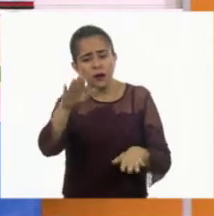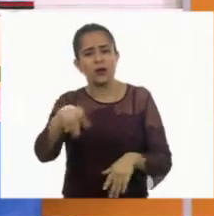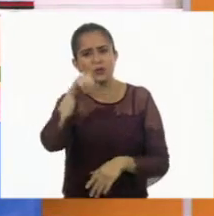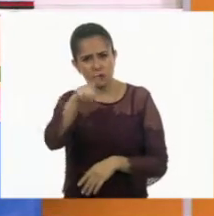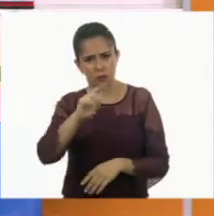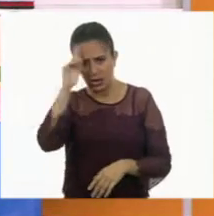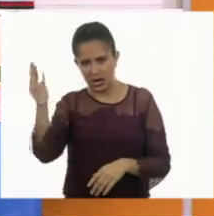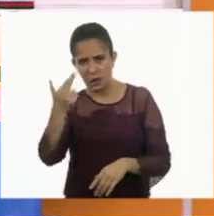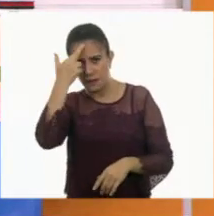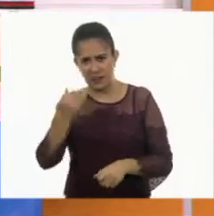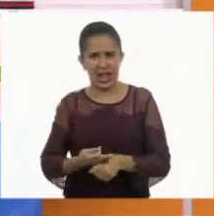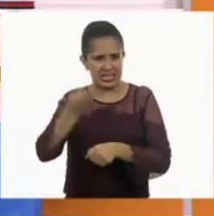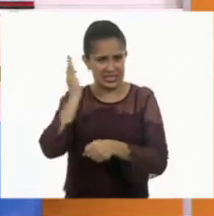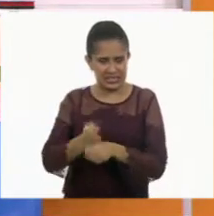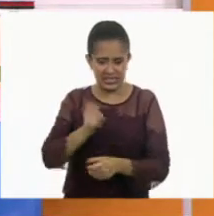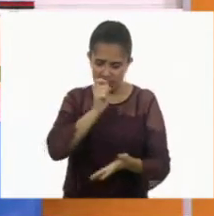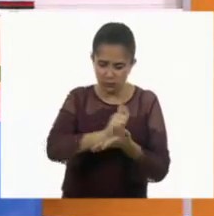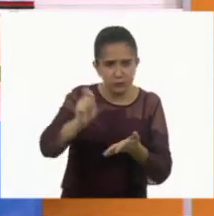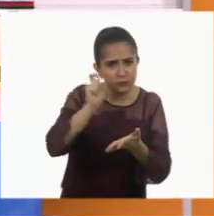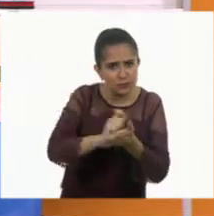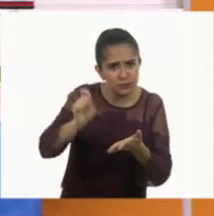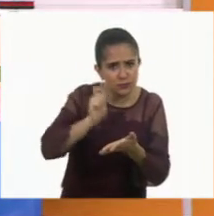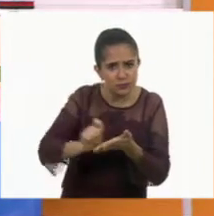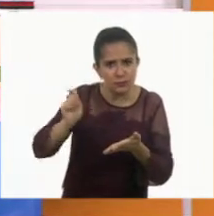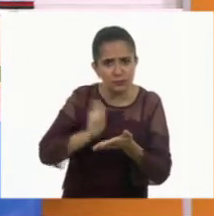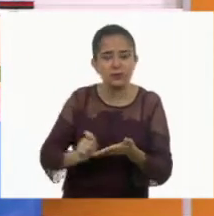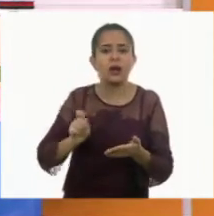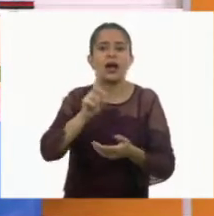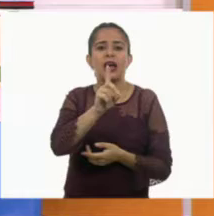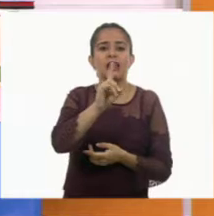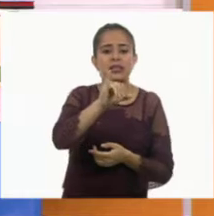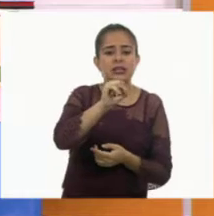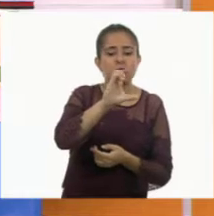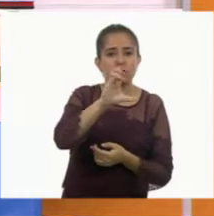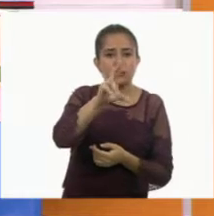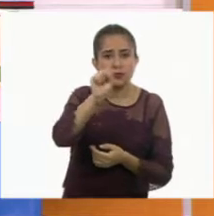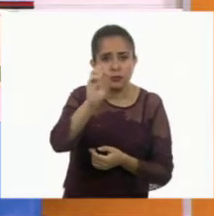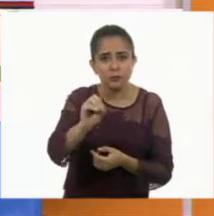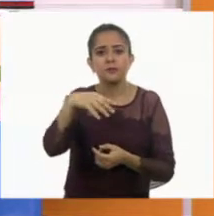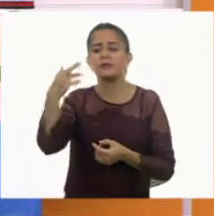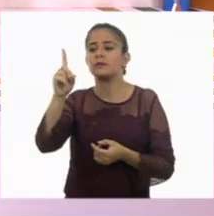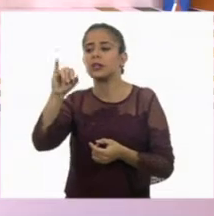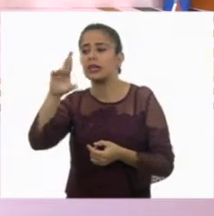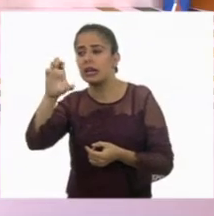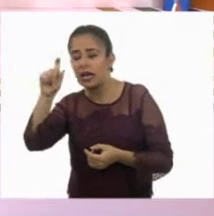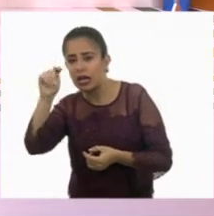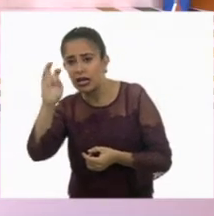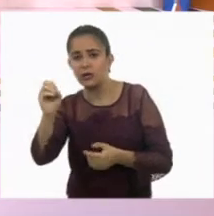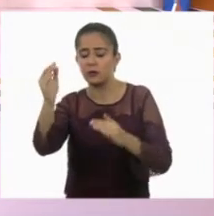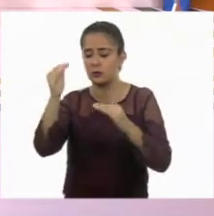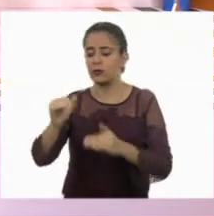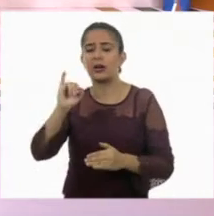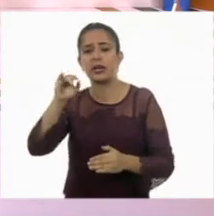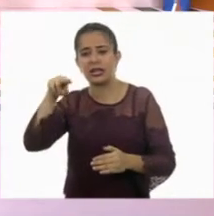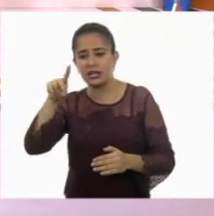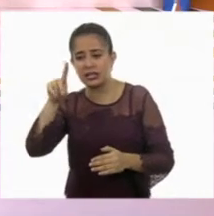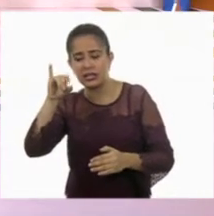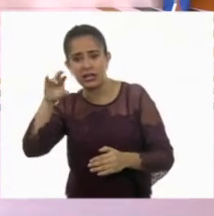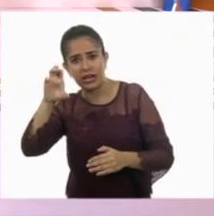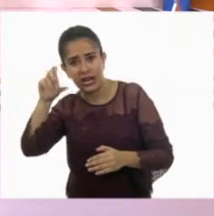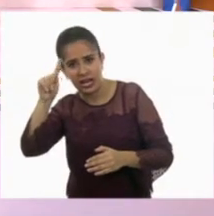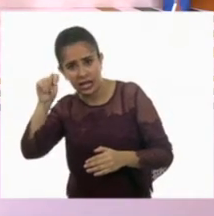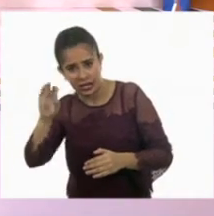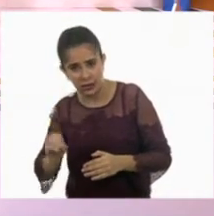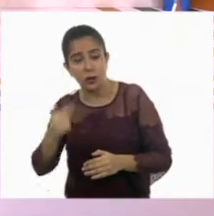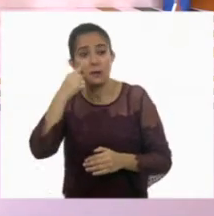los chistes que estaban escritos en discurso directo e indirecto? ¿Te acuerdas? Sí, me acuerdo, Eric. Muy bien. Sí. Sí. Atrás tienes uno